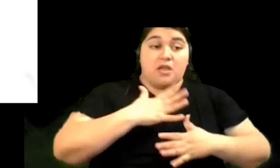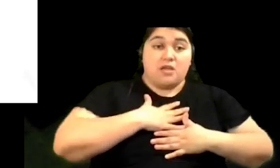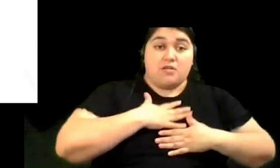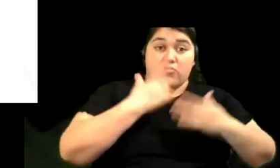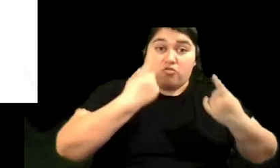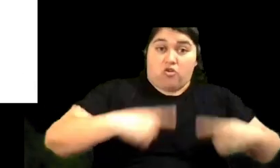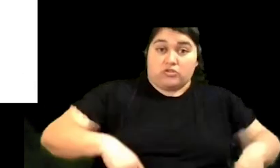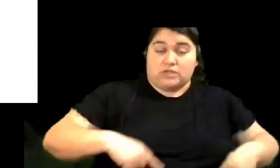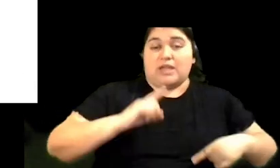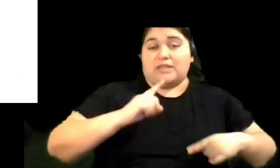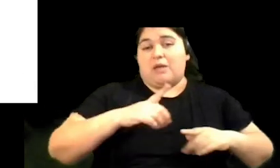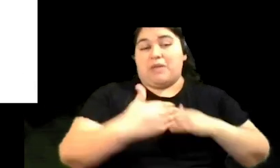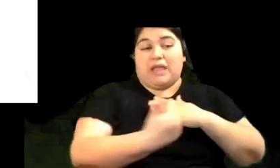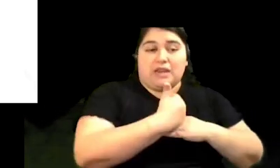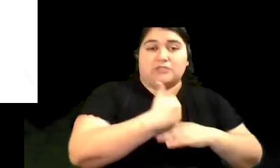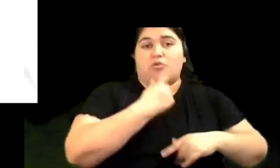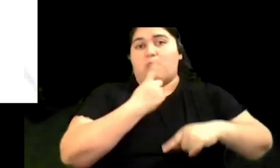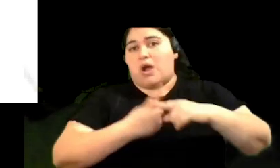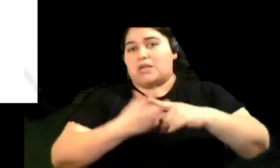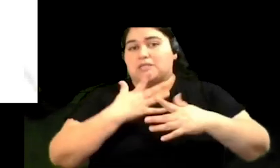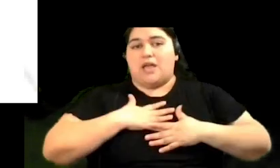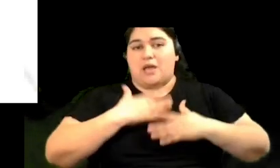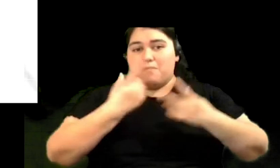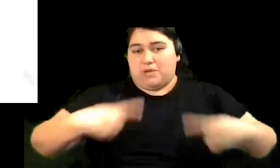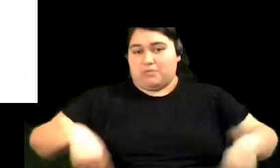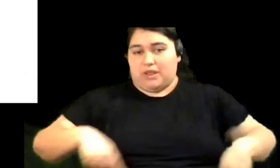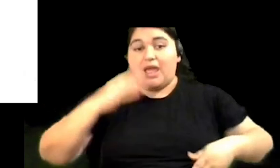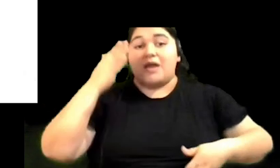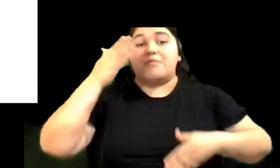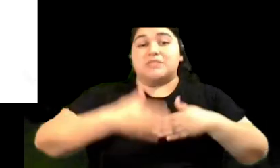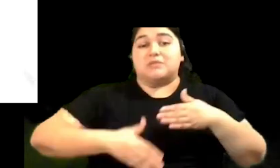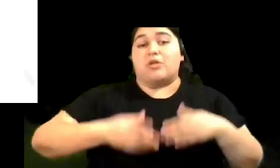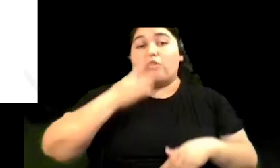vence el 30 de septiembre 2024 inclusive.